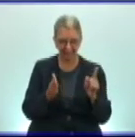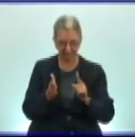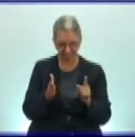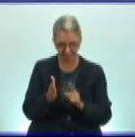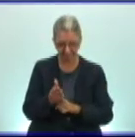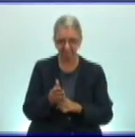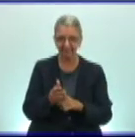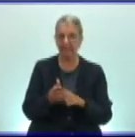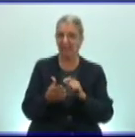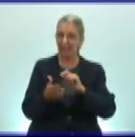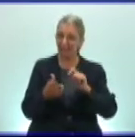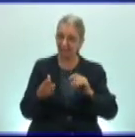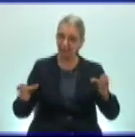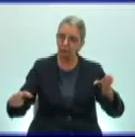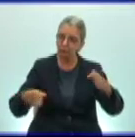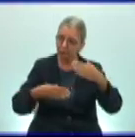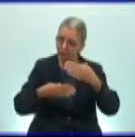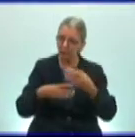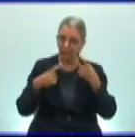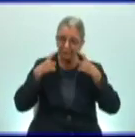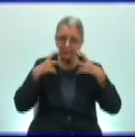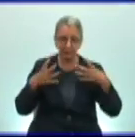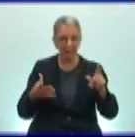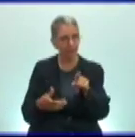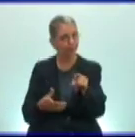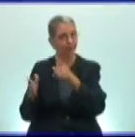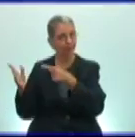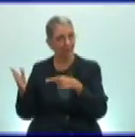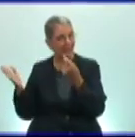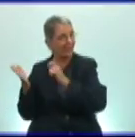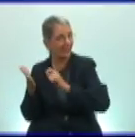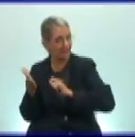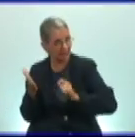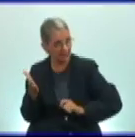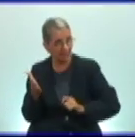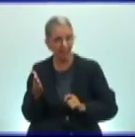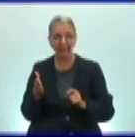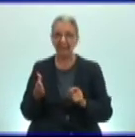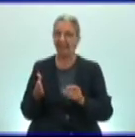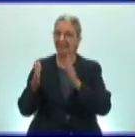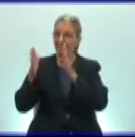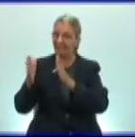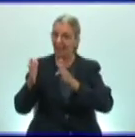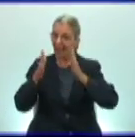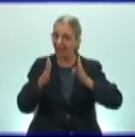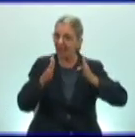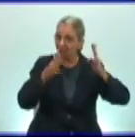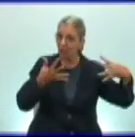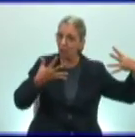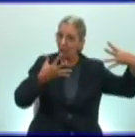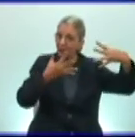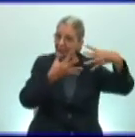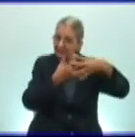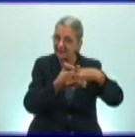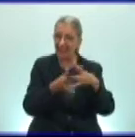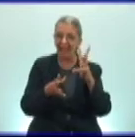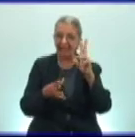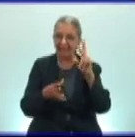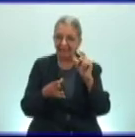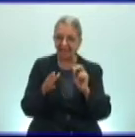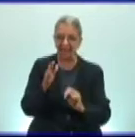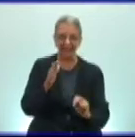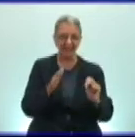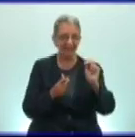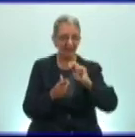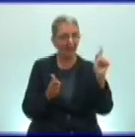ustedes anoten. Cuando estamos hablando del periodo, repito, coincide con la cantidad de niveles